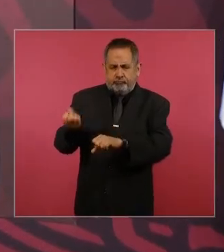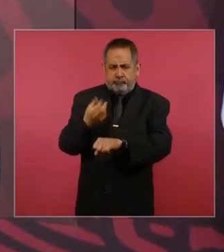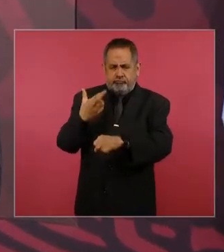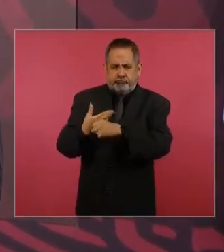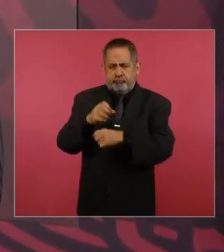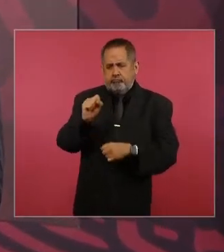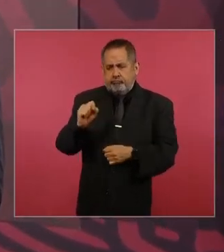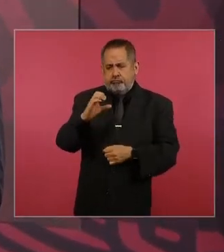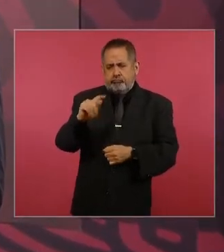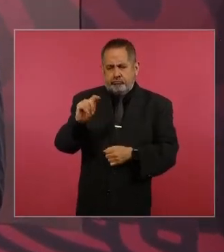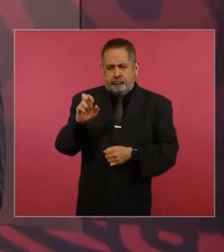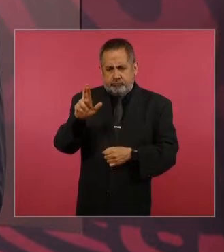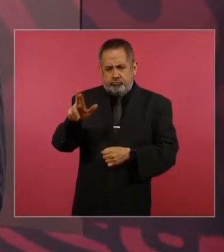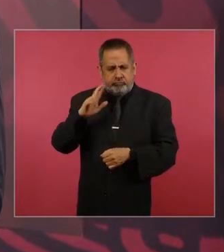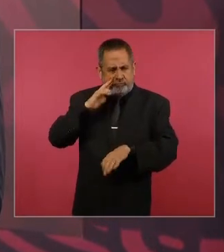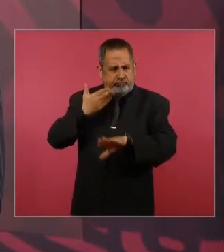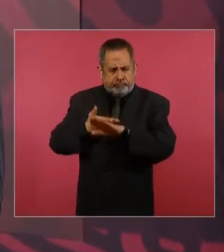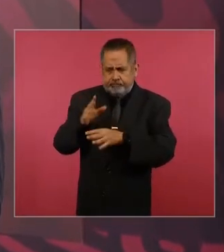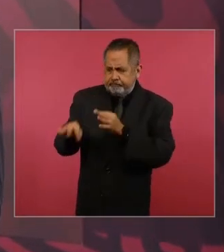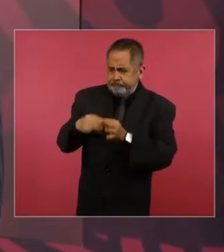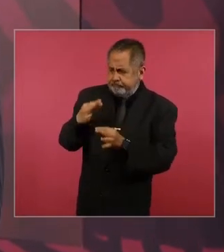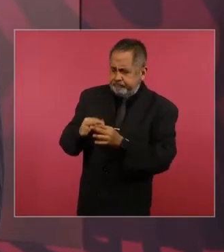de Turismo.